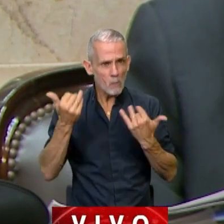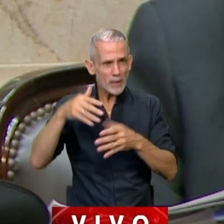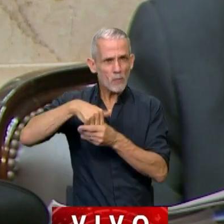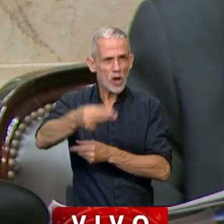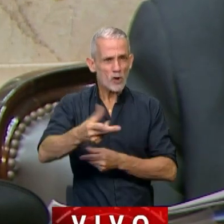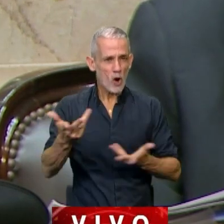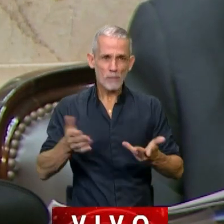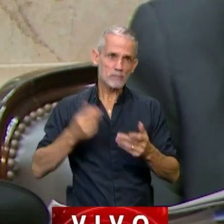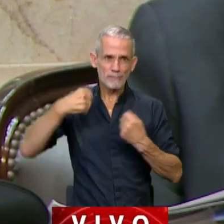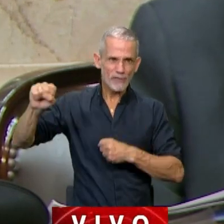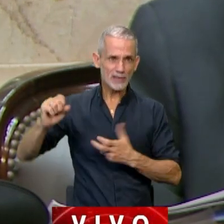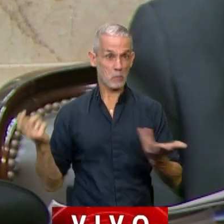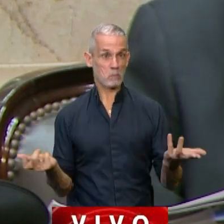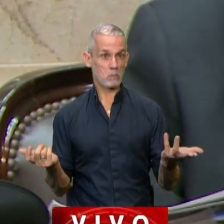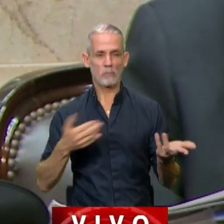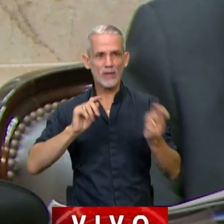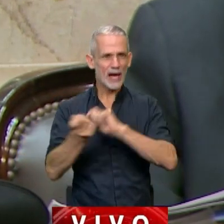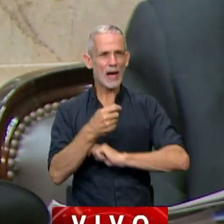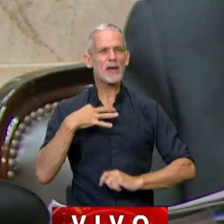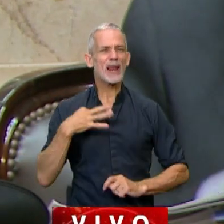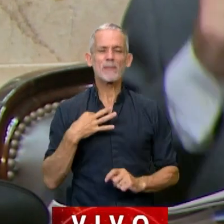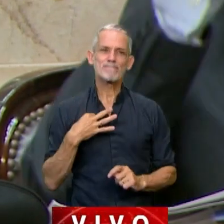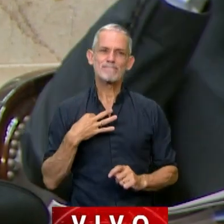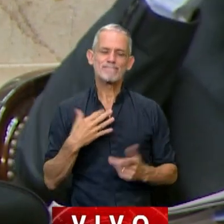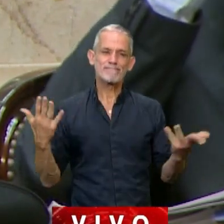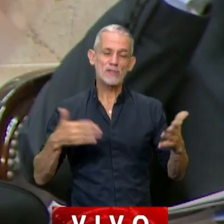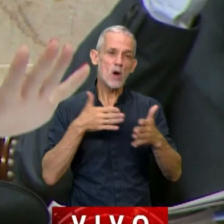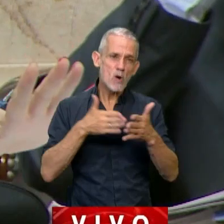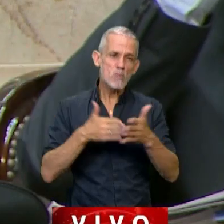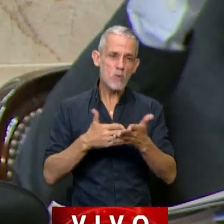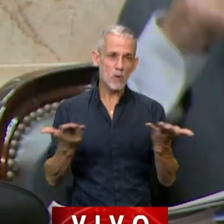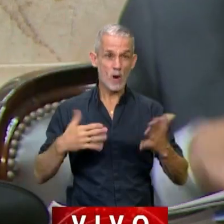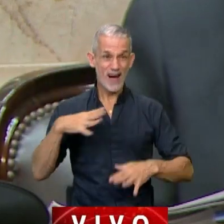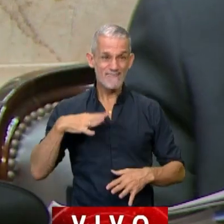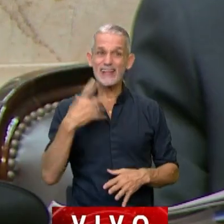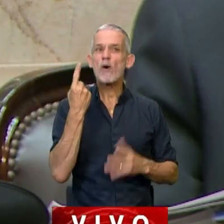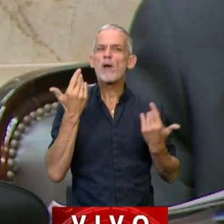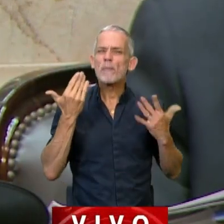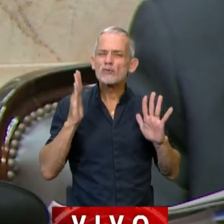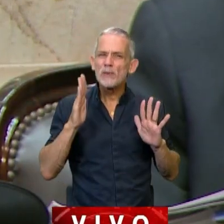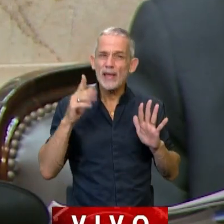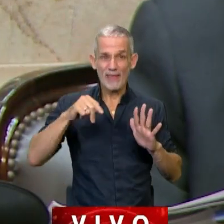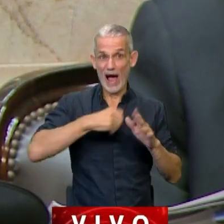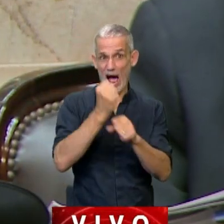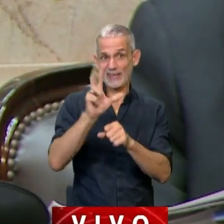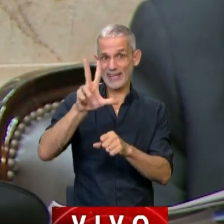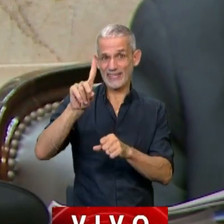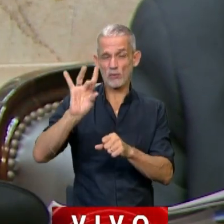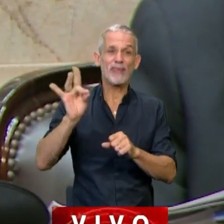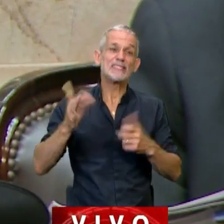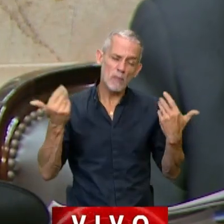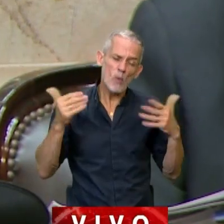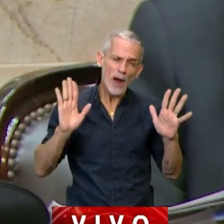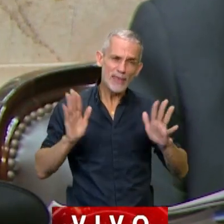estos proyectos que nos iban a cambiar y que le iban a cambiar la vida a los argentinos Argentina nos queda una posibilidad más de acá el 31 de diciembre